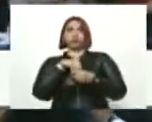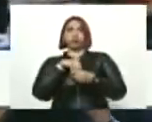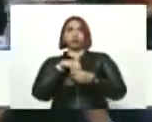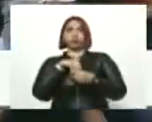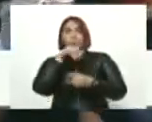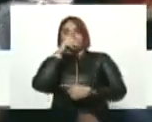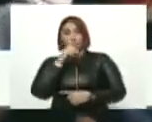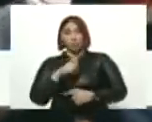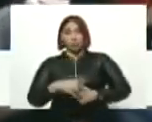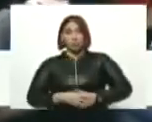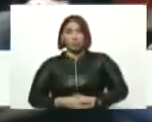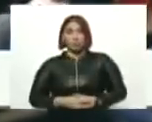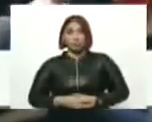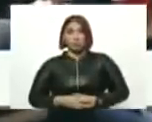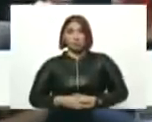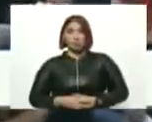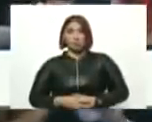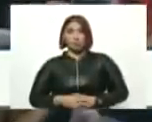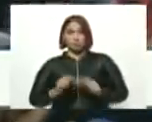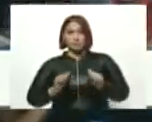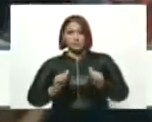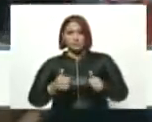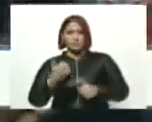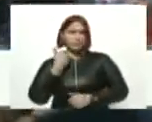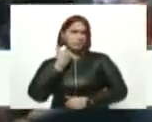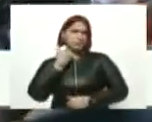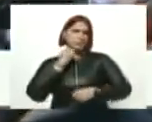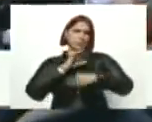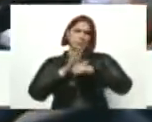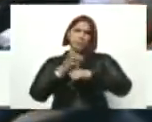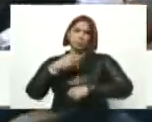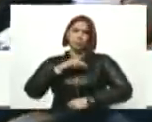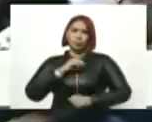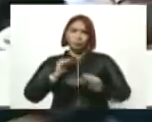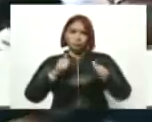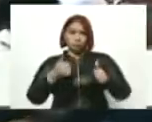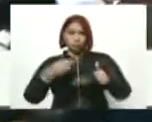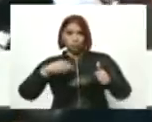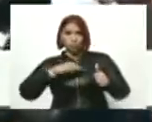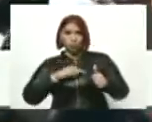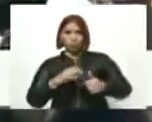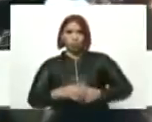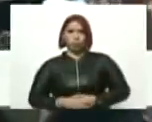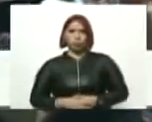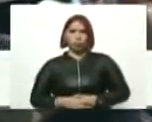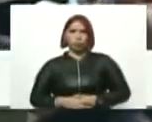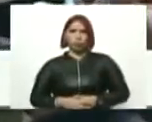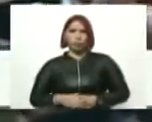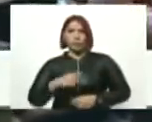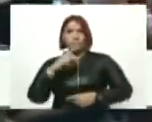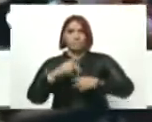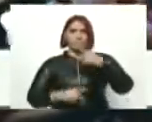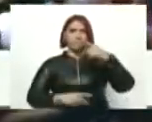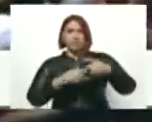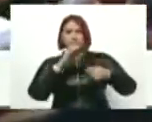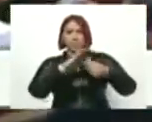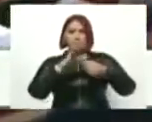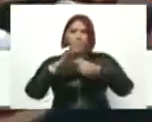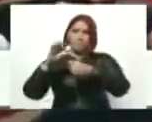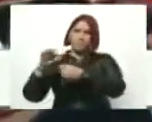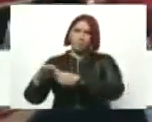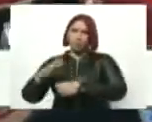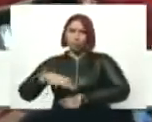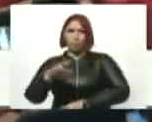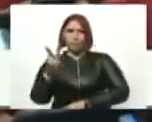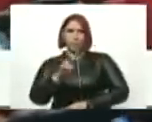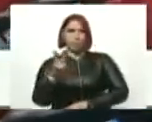año exactamente cuando arrancó la pandemia, habíamos comenzado nosotros con un agresivo plan de siembras en todo el país. Vino